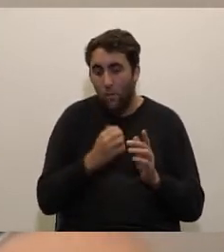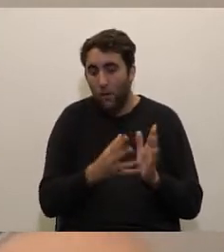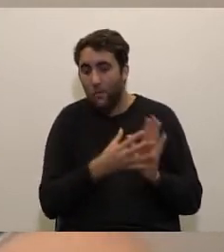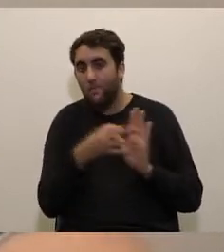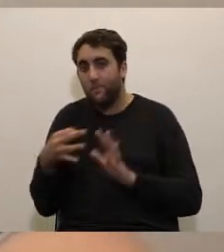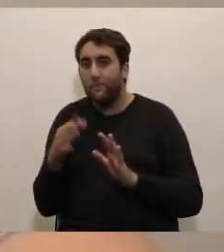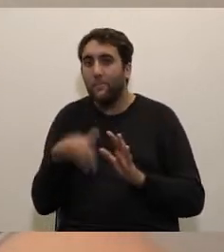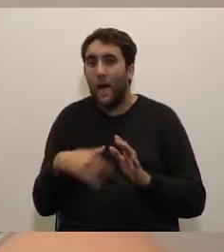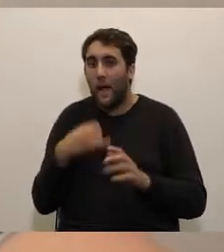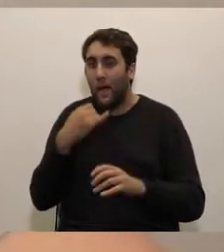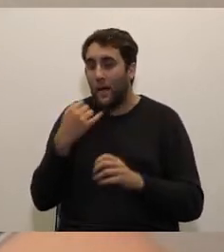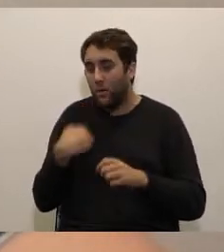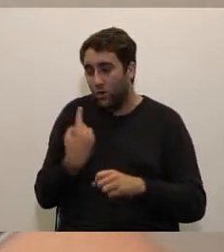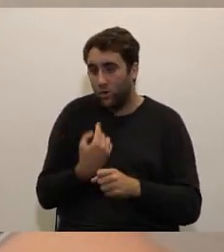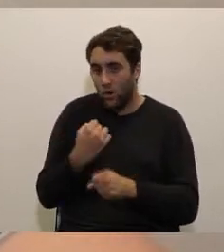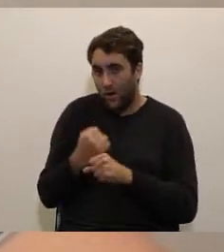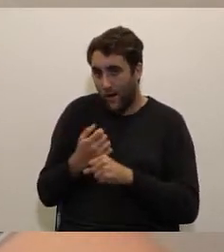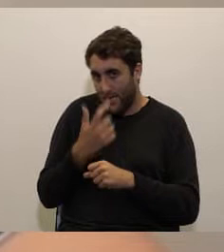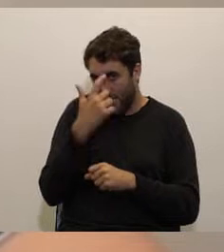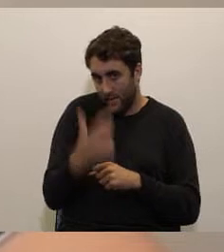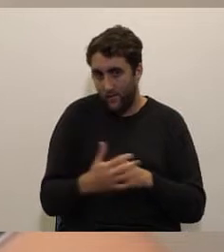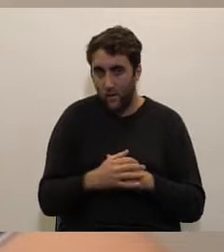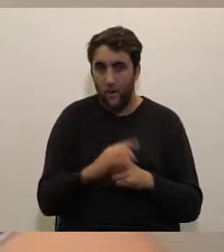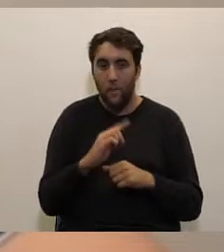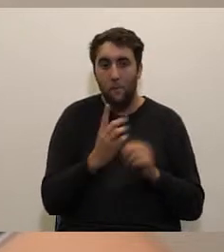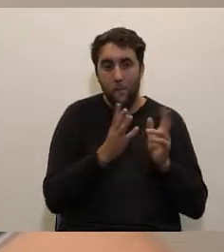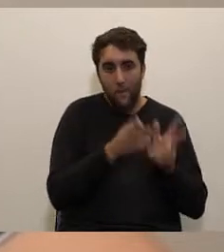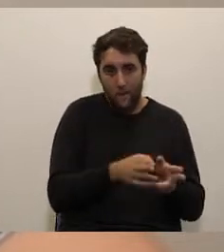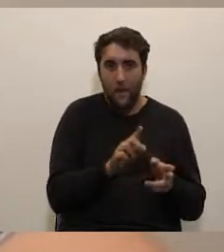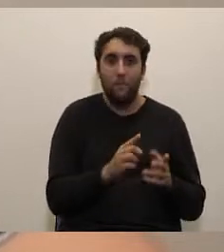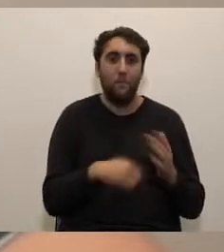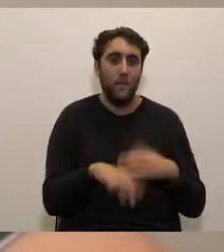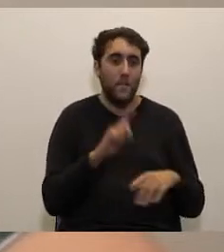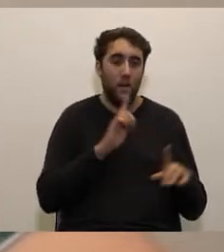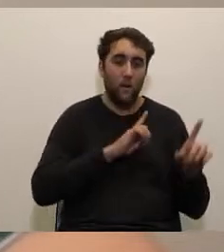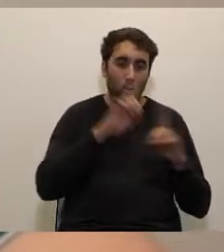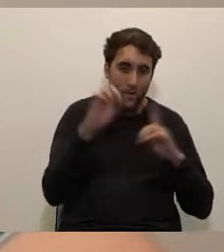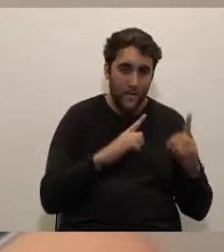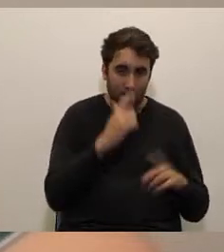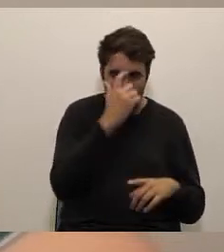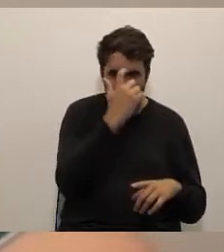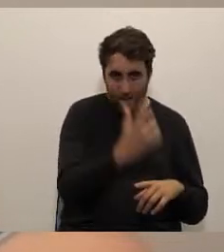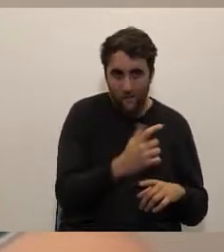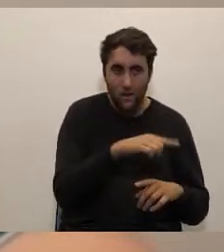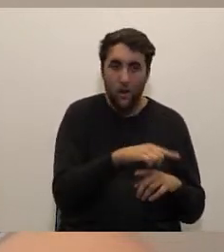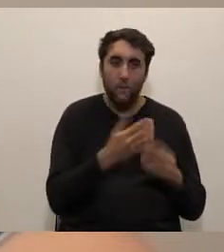primera etapa tuvo un involucramiento más desde la academia, de los científicos y